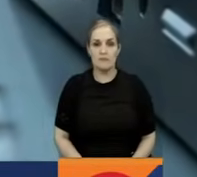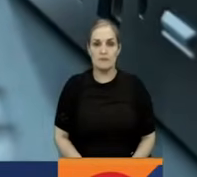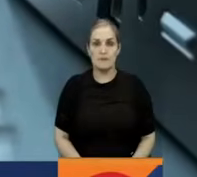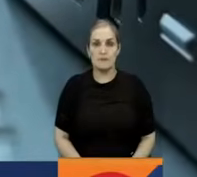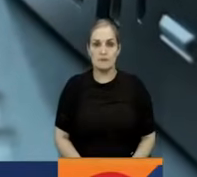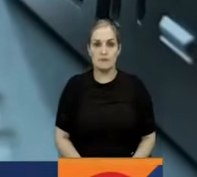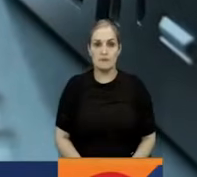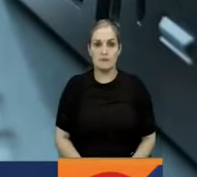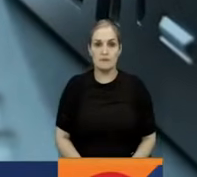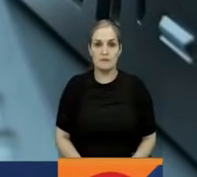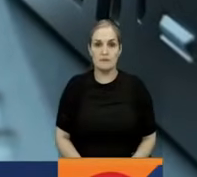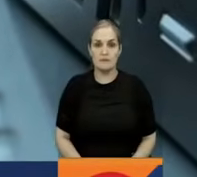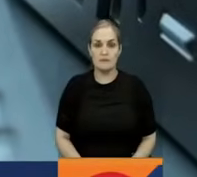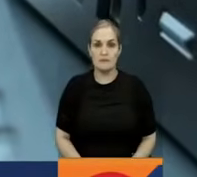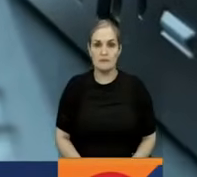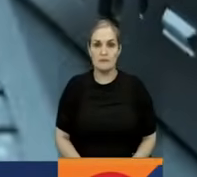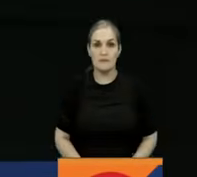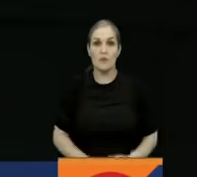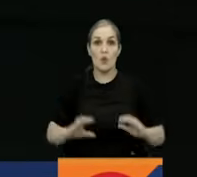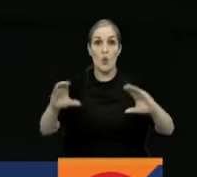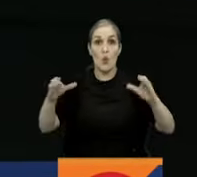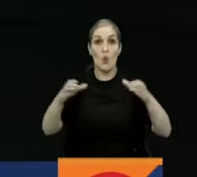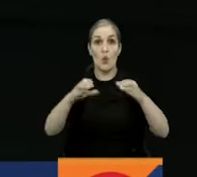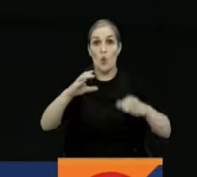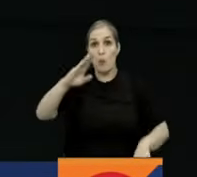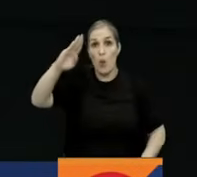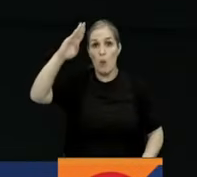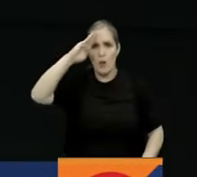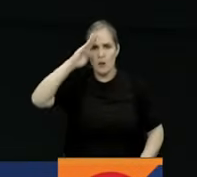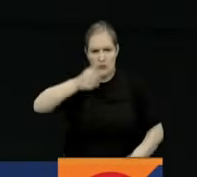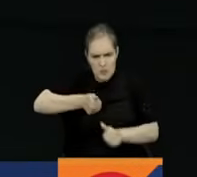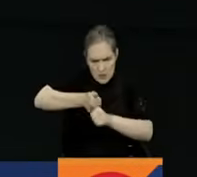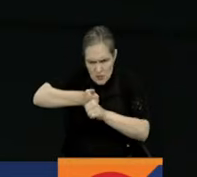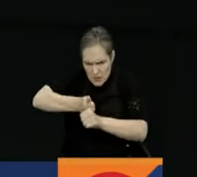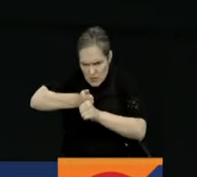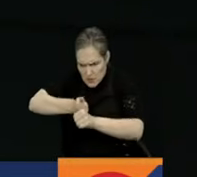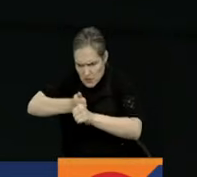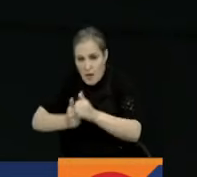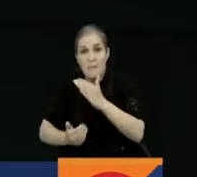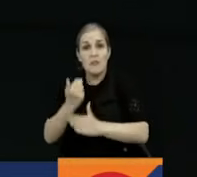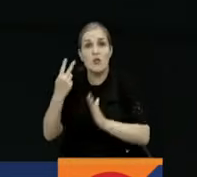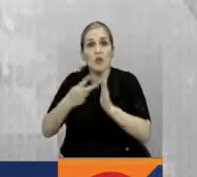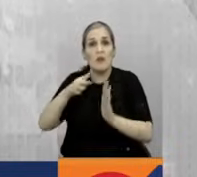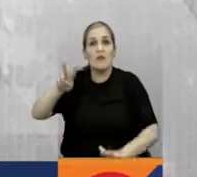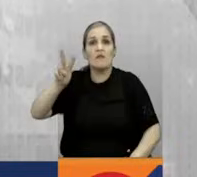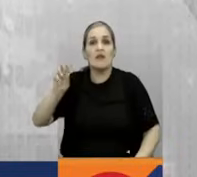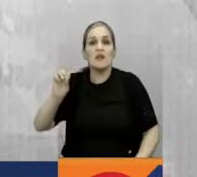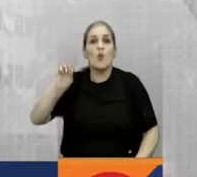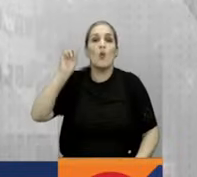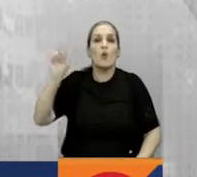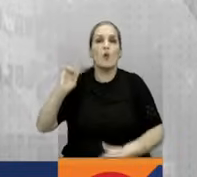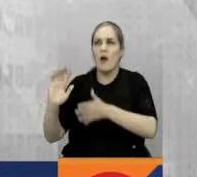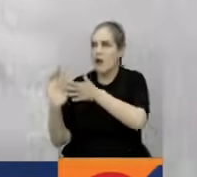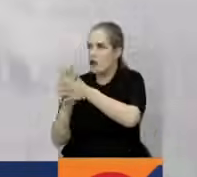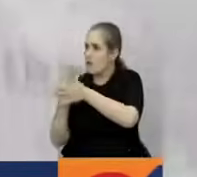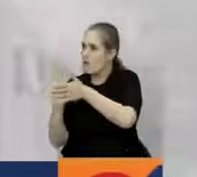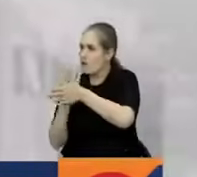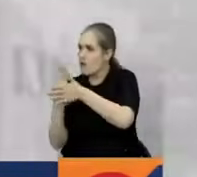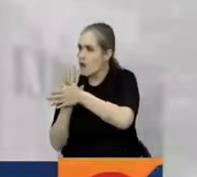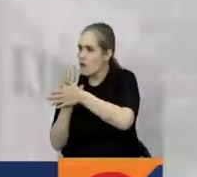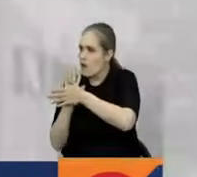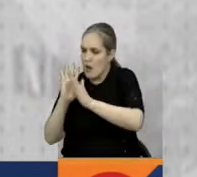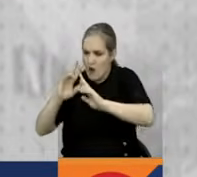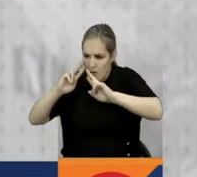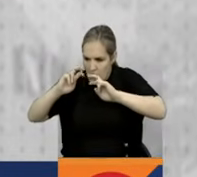Los seguimientos por parte de la inteligencia de la policía venían desde el 2020, cuando en un informe de inteligencia dejaron consignado